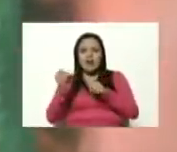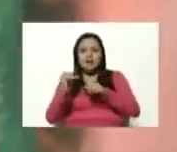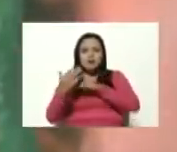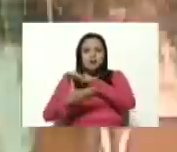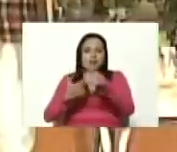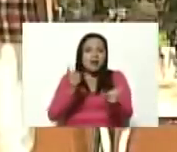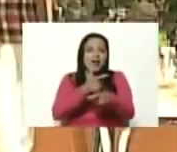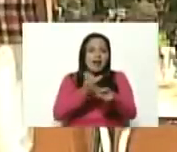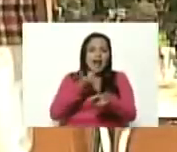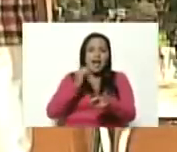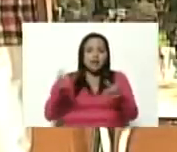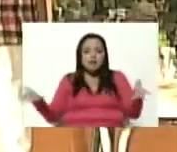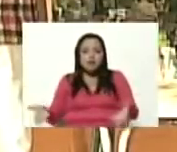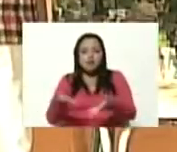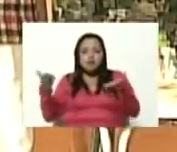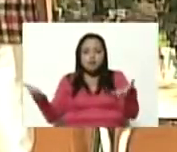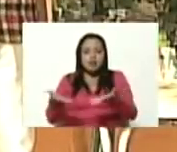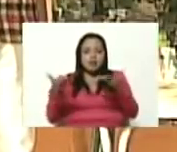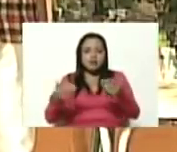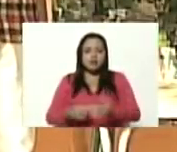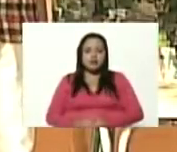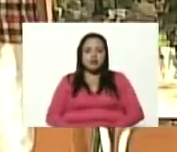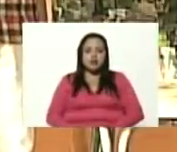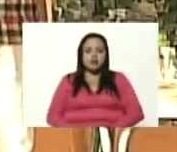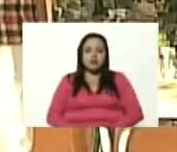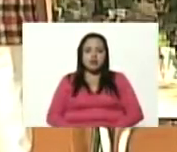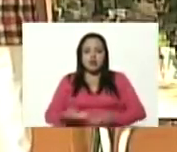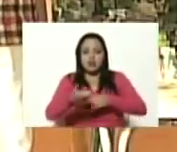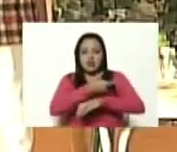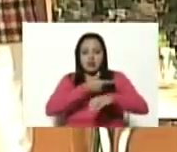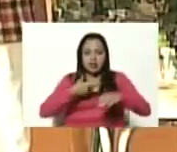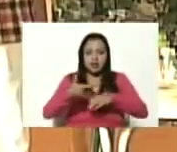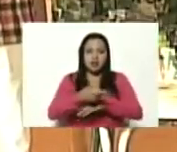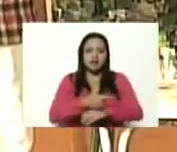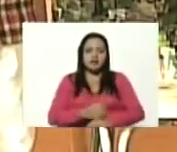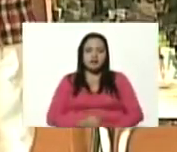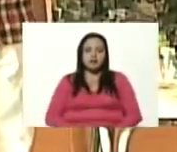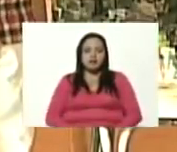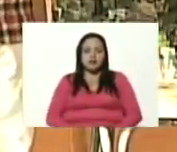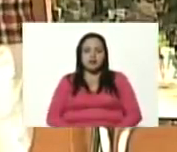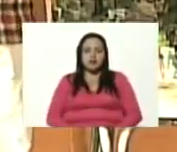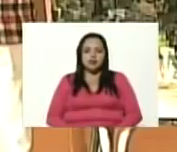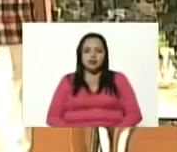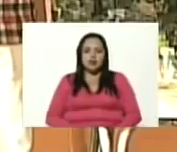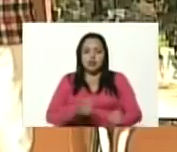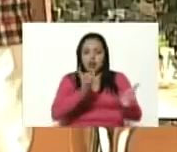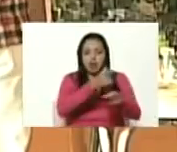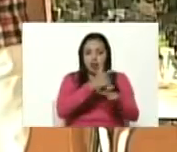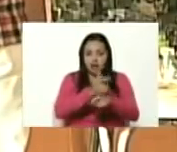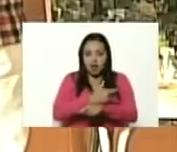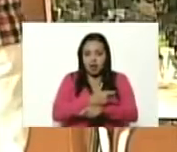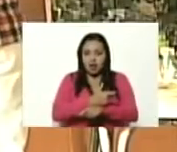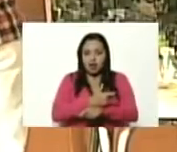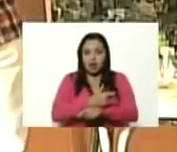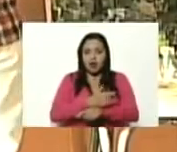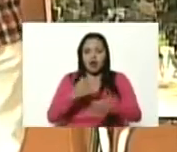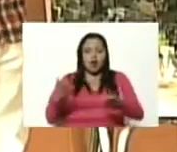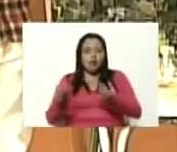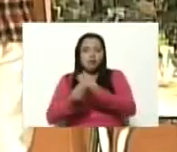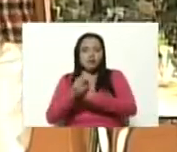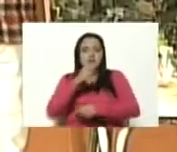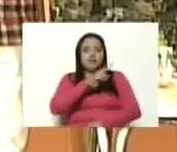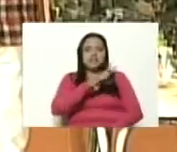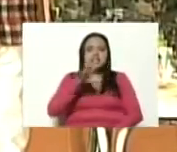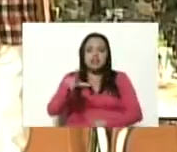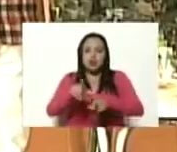EPSDC de gas licuado, que se llama Jorge Rodríguez Padre, electo por los 25 instancias de